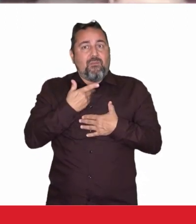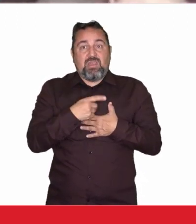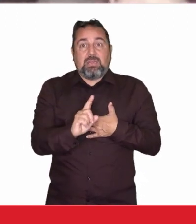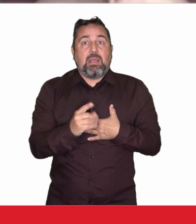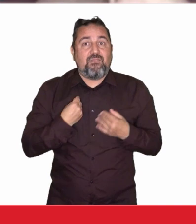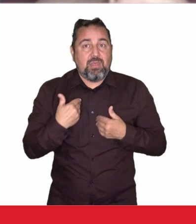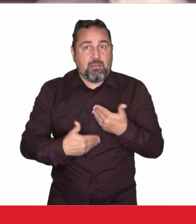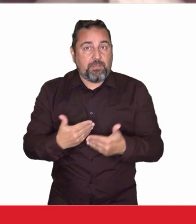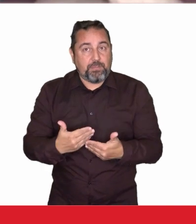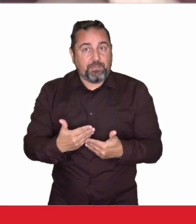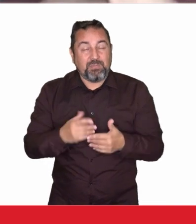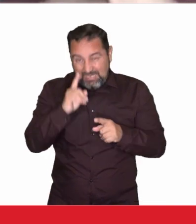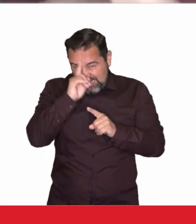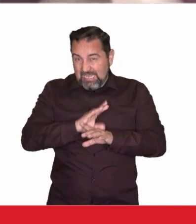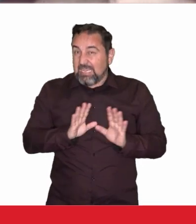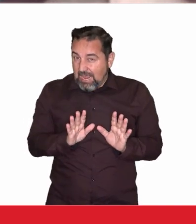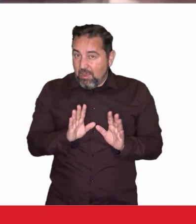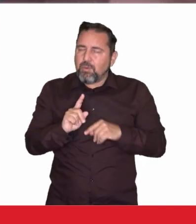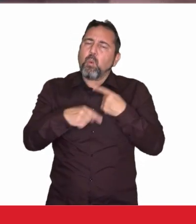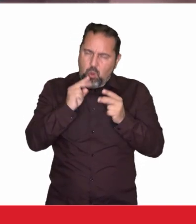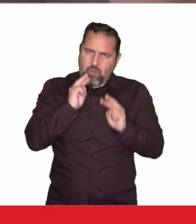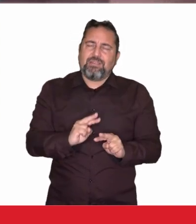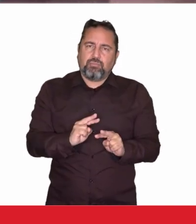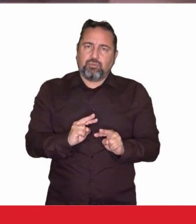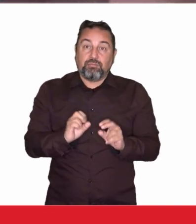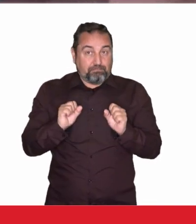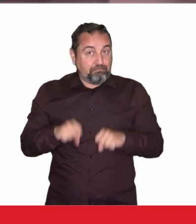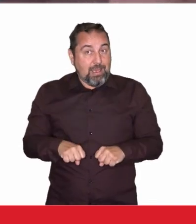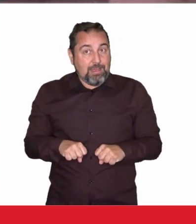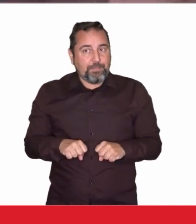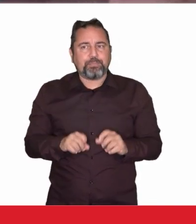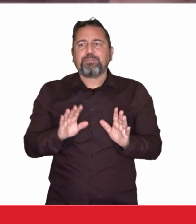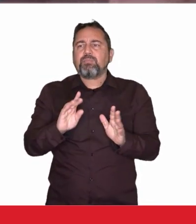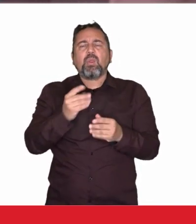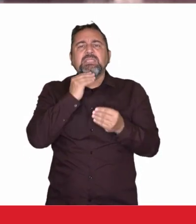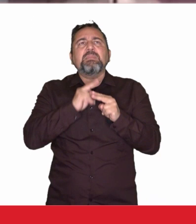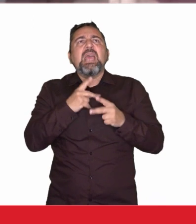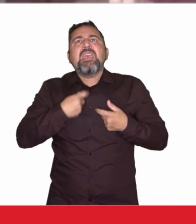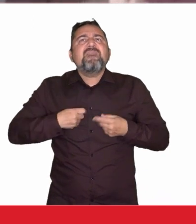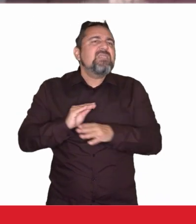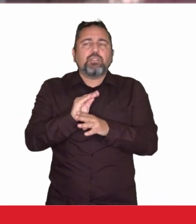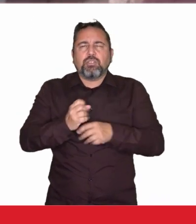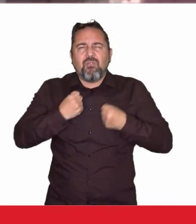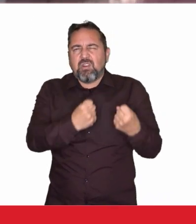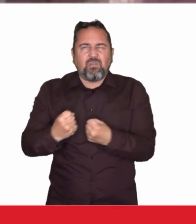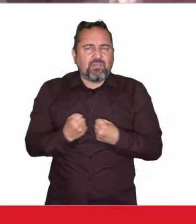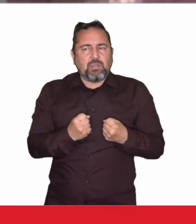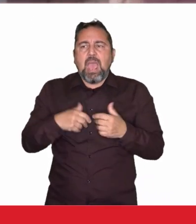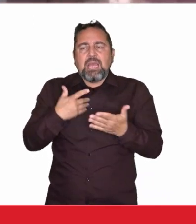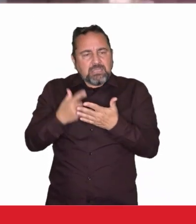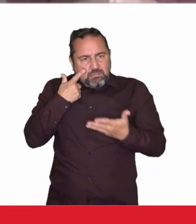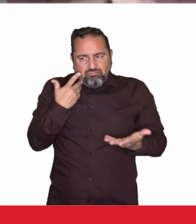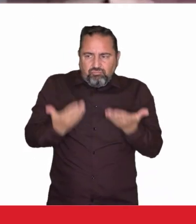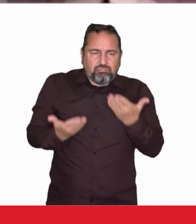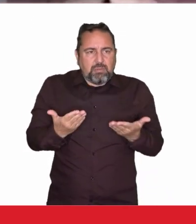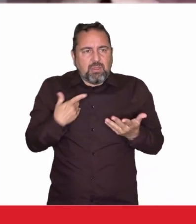la vida. ¿Sí? Creo que queda suficientemente claro, pero luego lo vemos. ¿Vale? No hacer inversiones